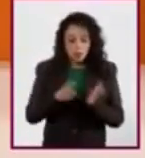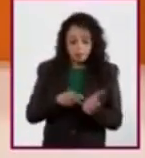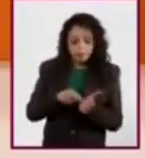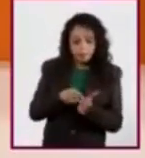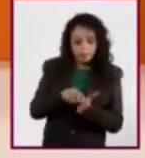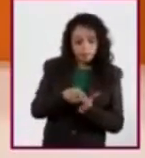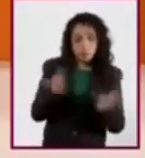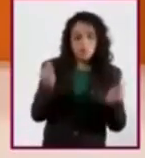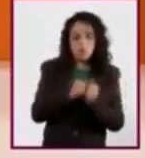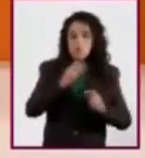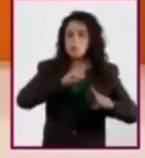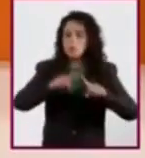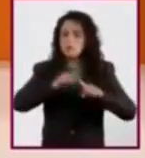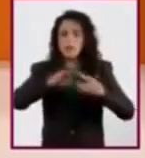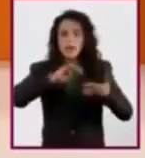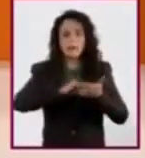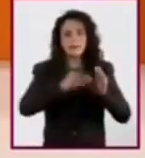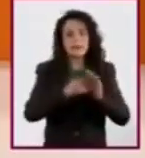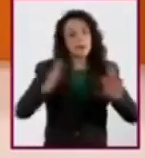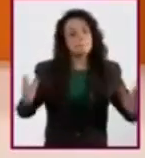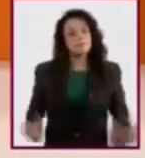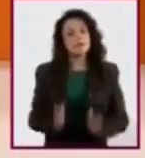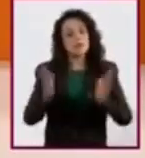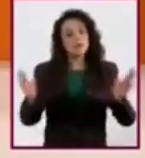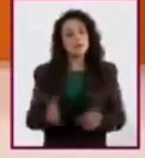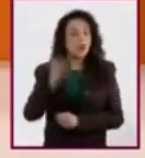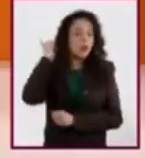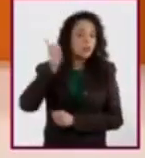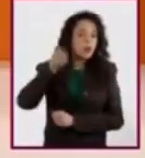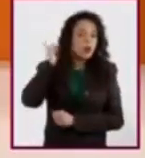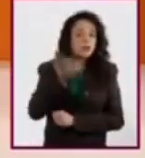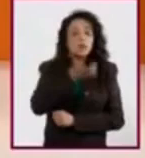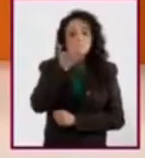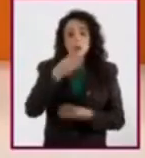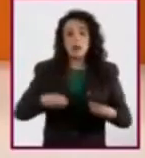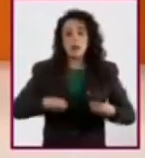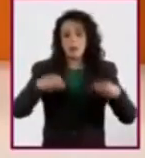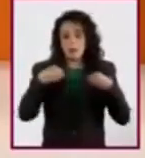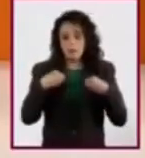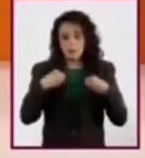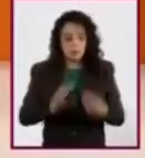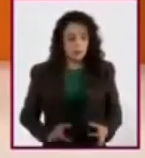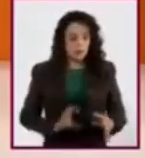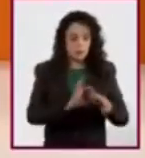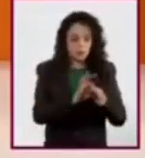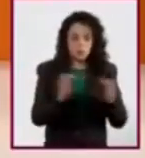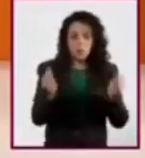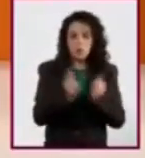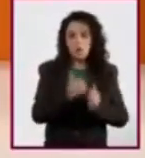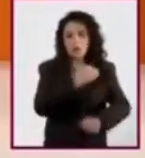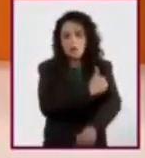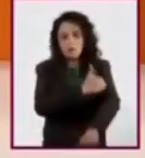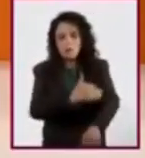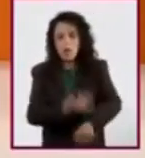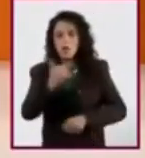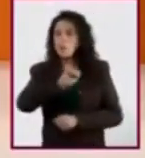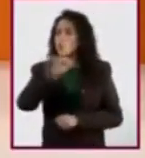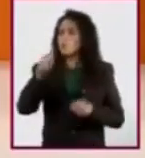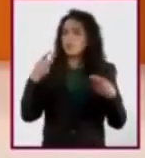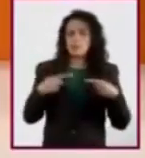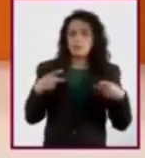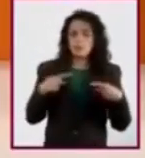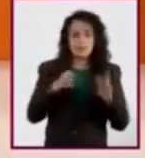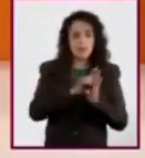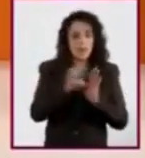emplear estrategias que la promuevan en la cotidianidad, en las relaciones con nuestros familiares y las demás personas, tanto